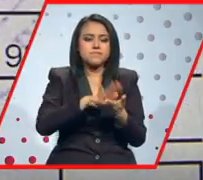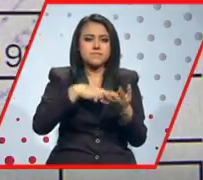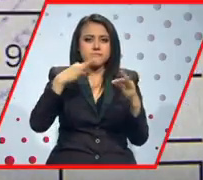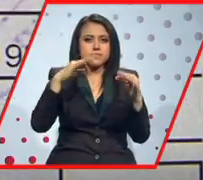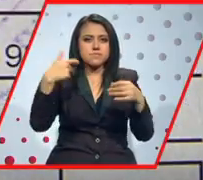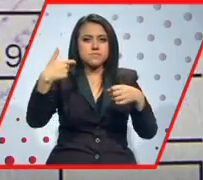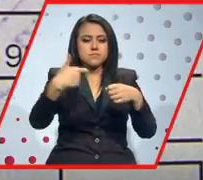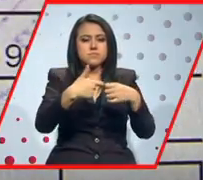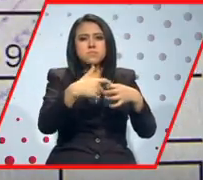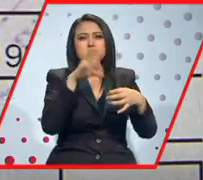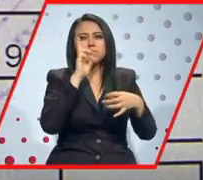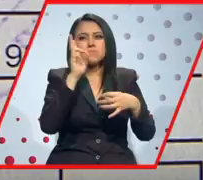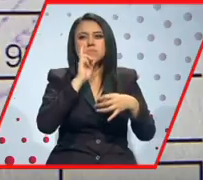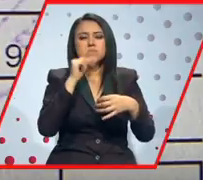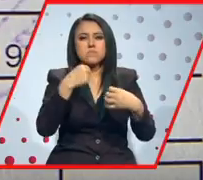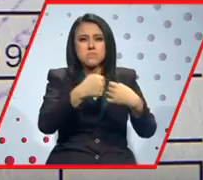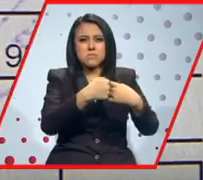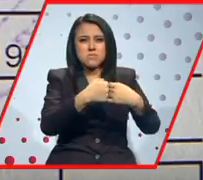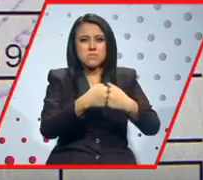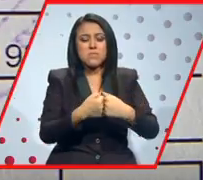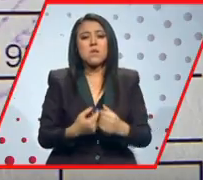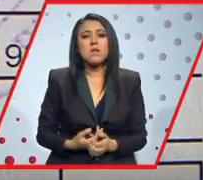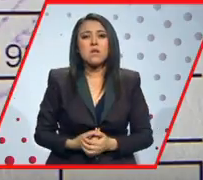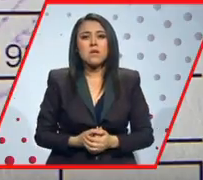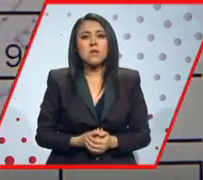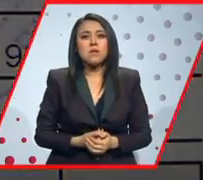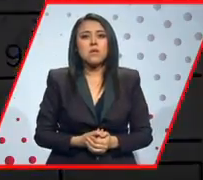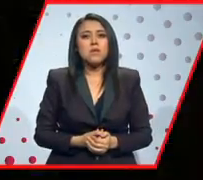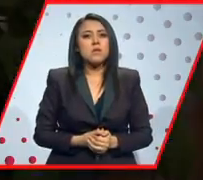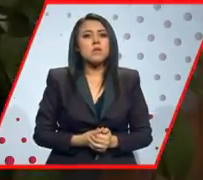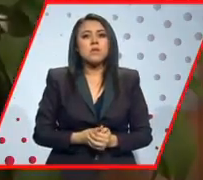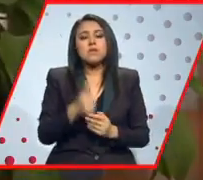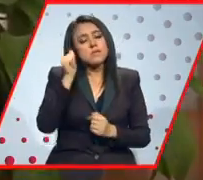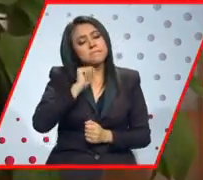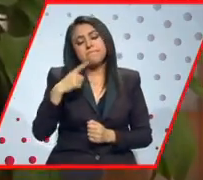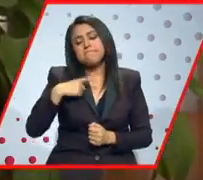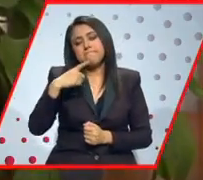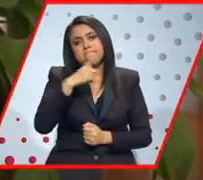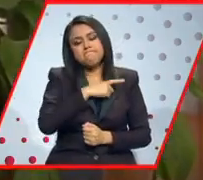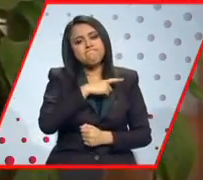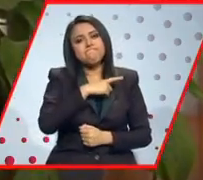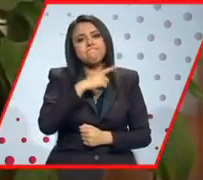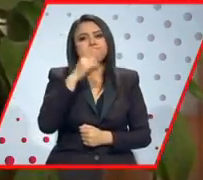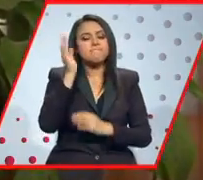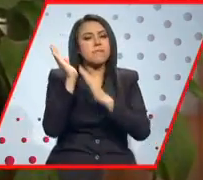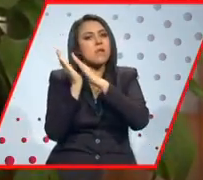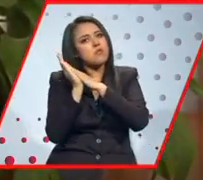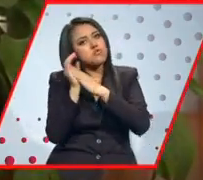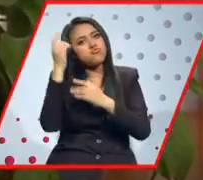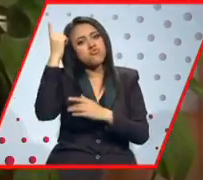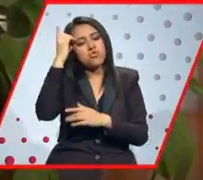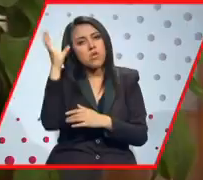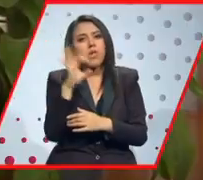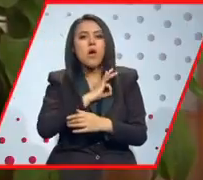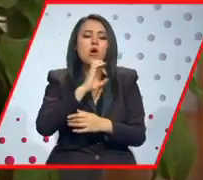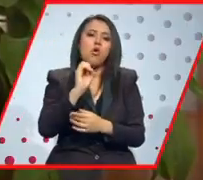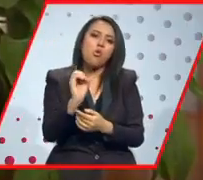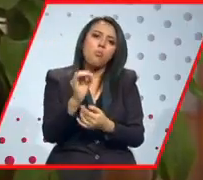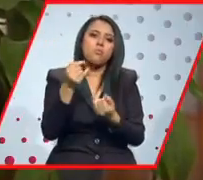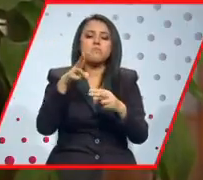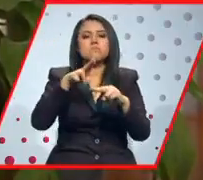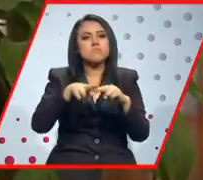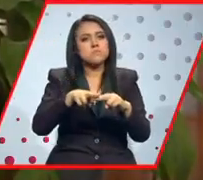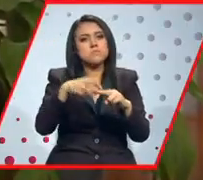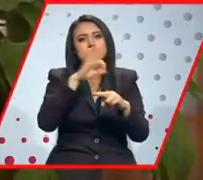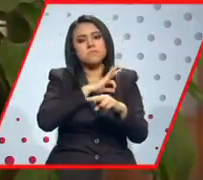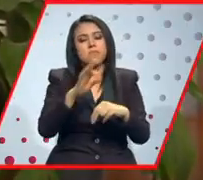clavos, y eso requiere estar siempre acostada o sentada en un